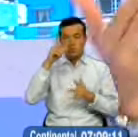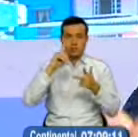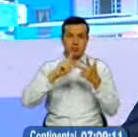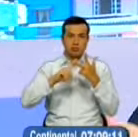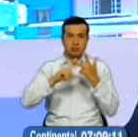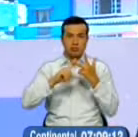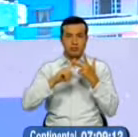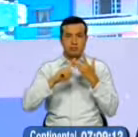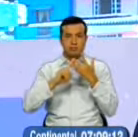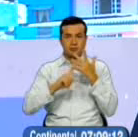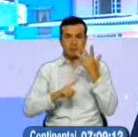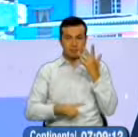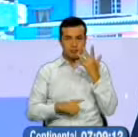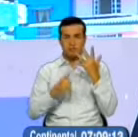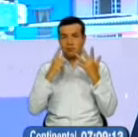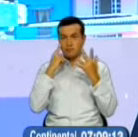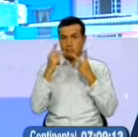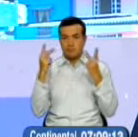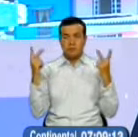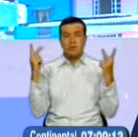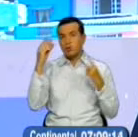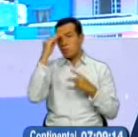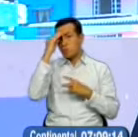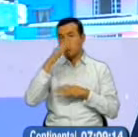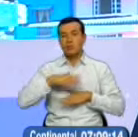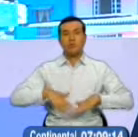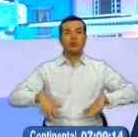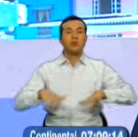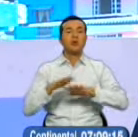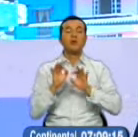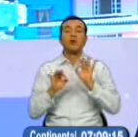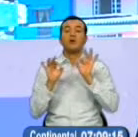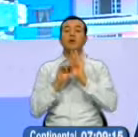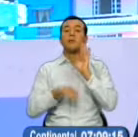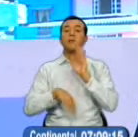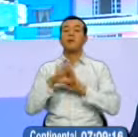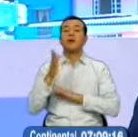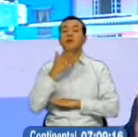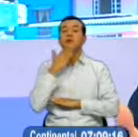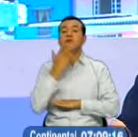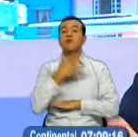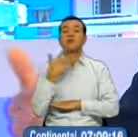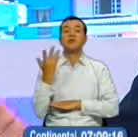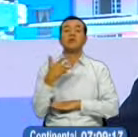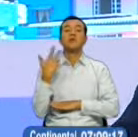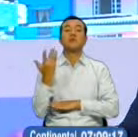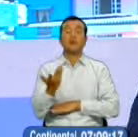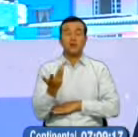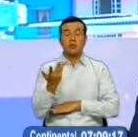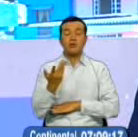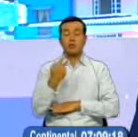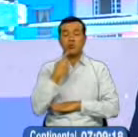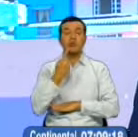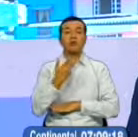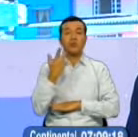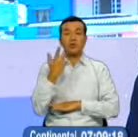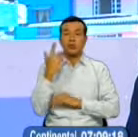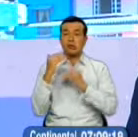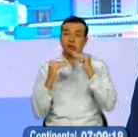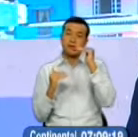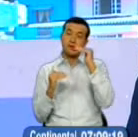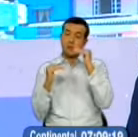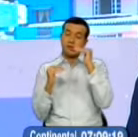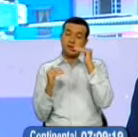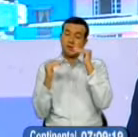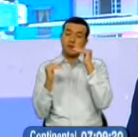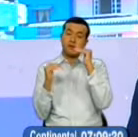calidad del sistema educativo y fundamentalmente con la posibilidad de acortar lo que yo llamo brechas de